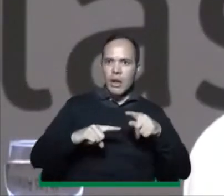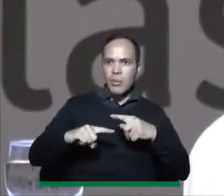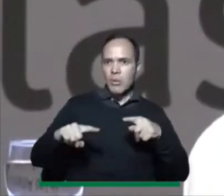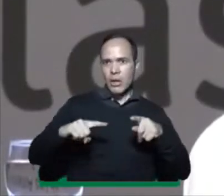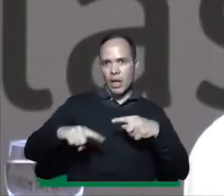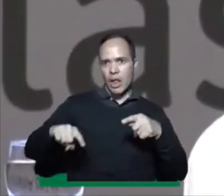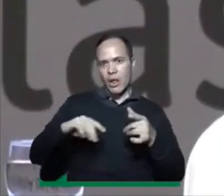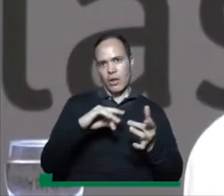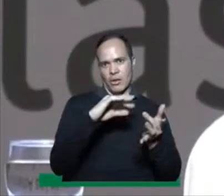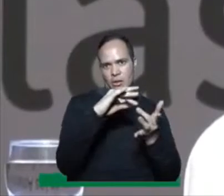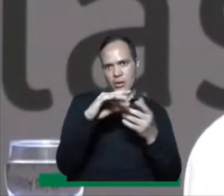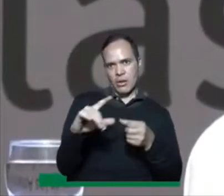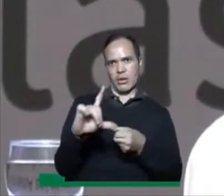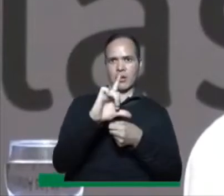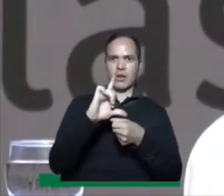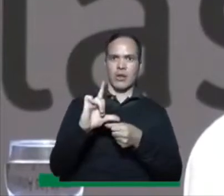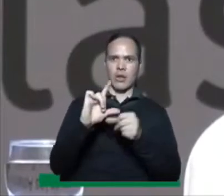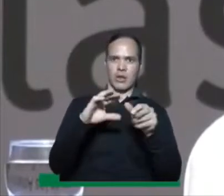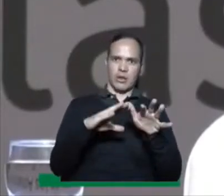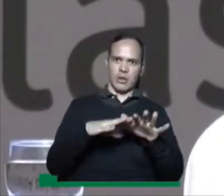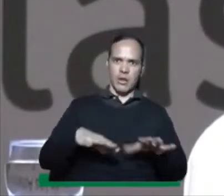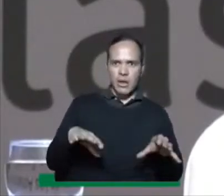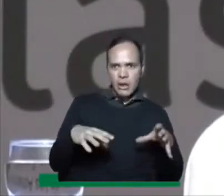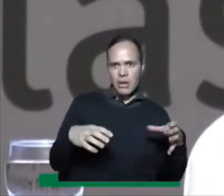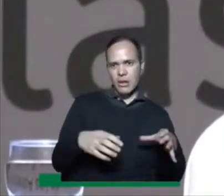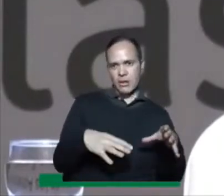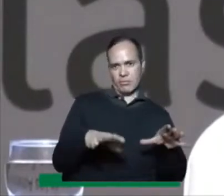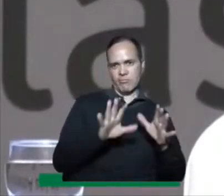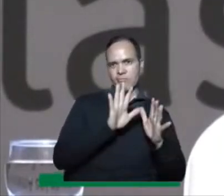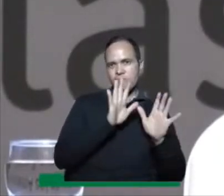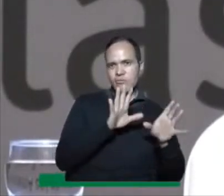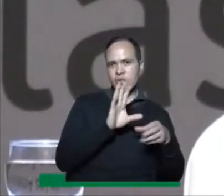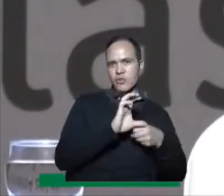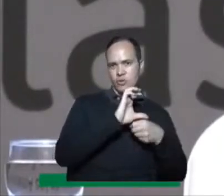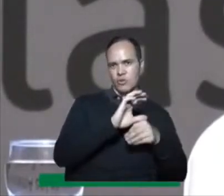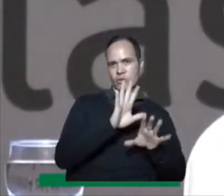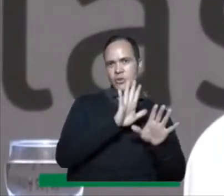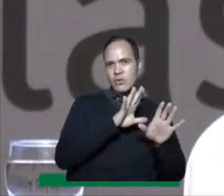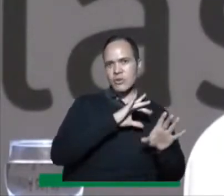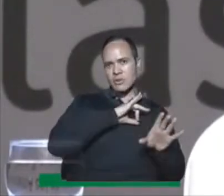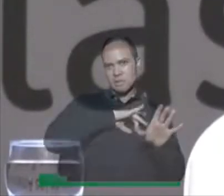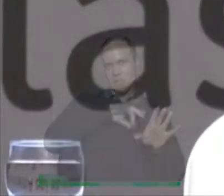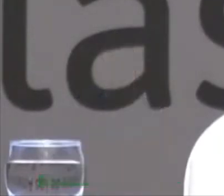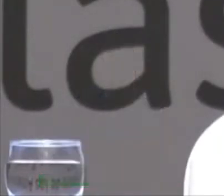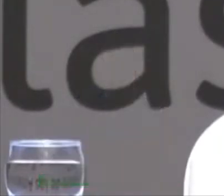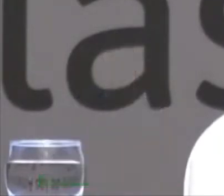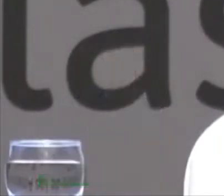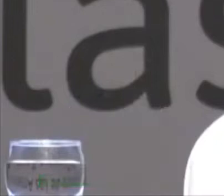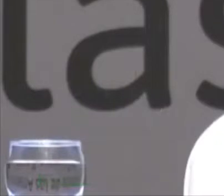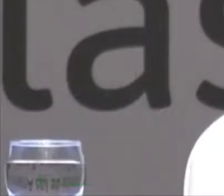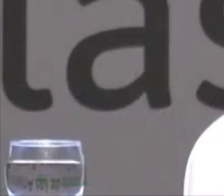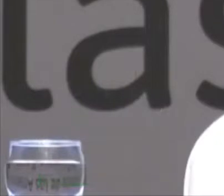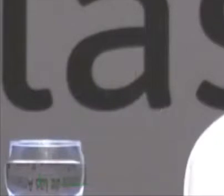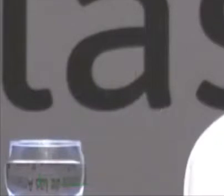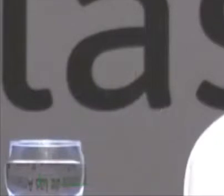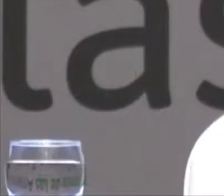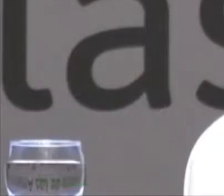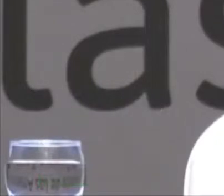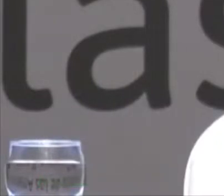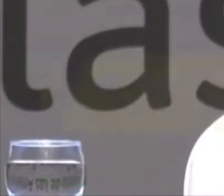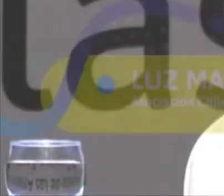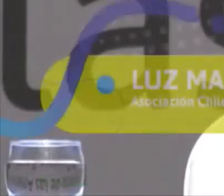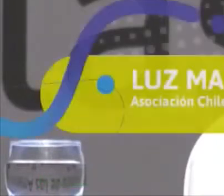registrar consejo quality de sernatur para mí es importante decirlo porque vengo desde un